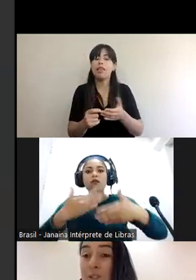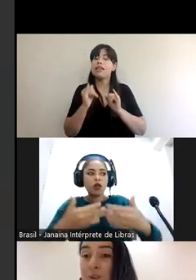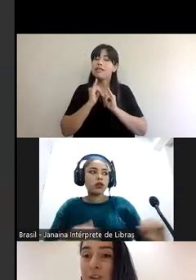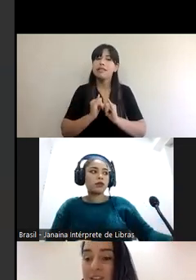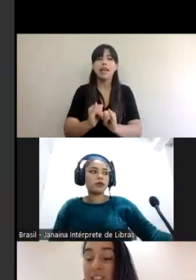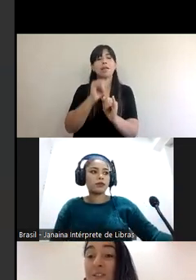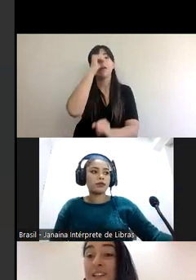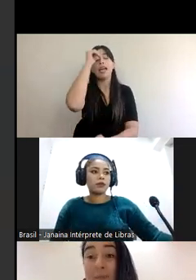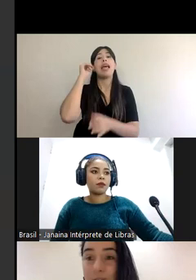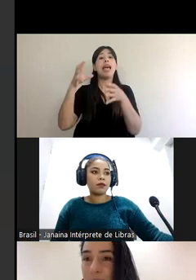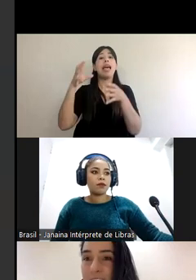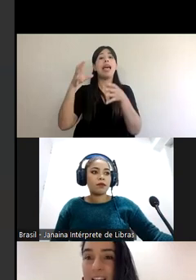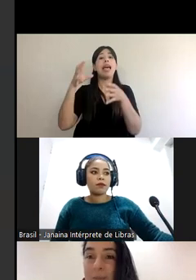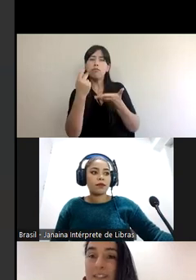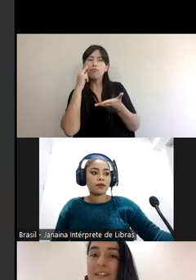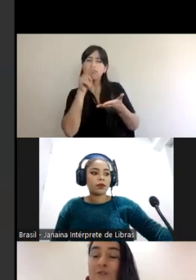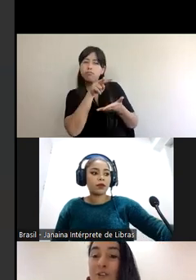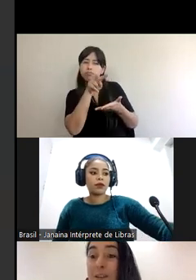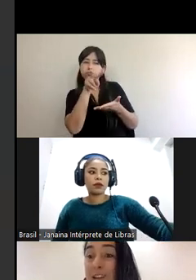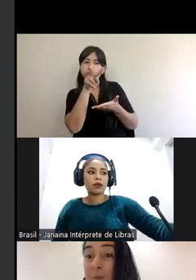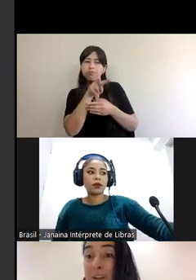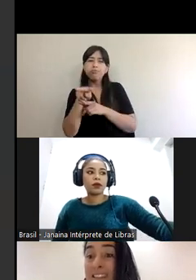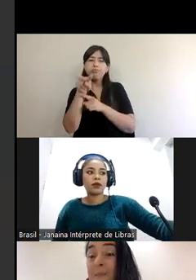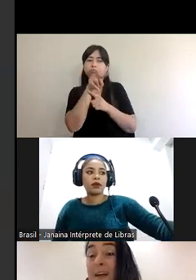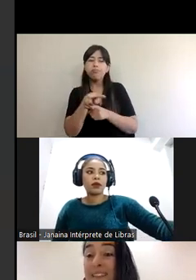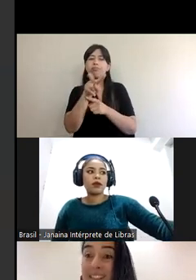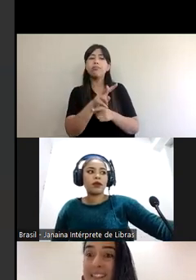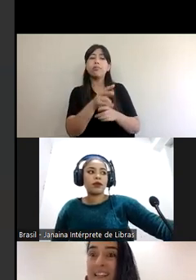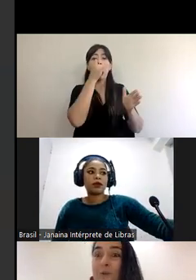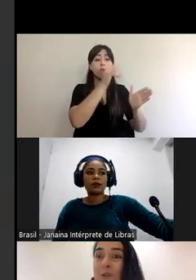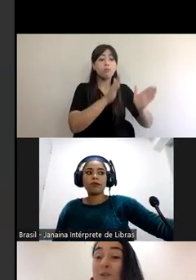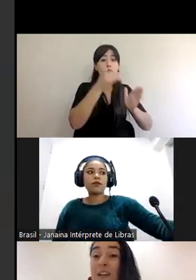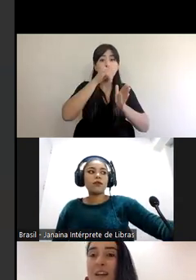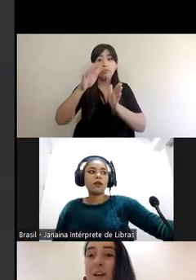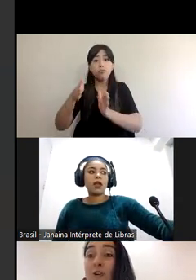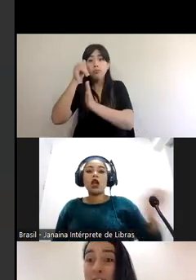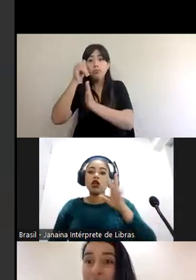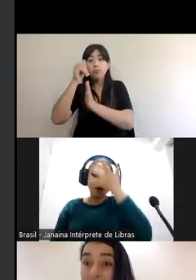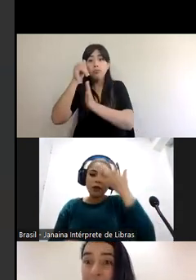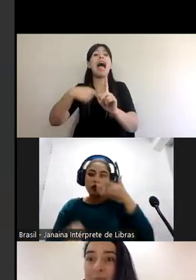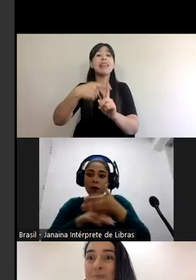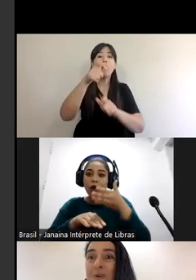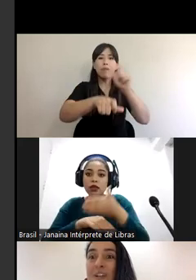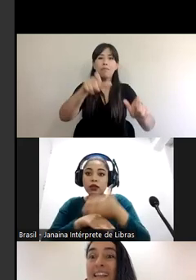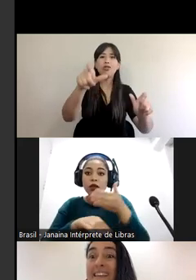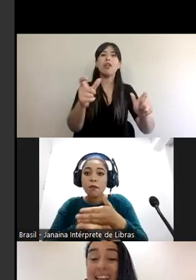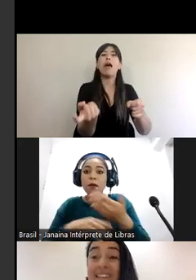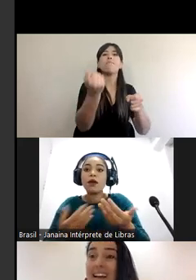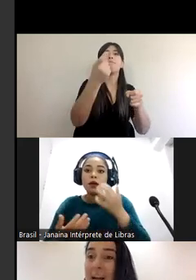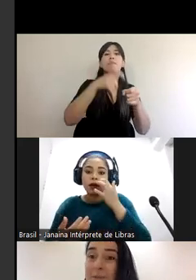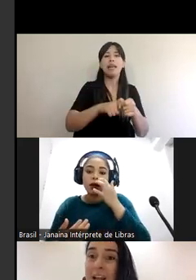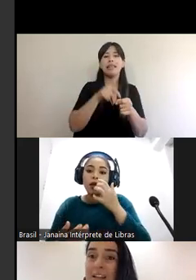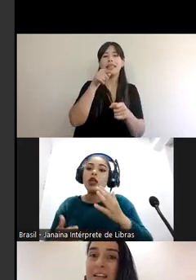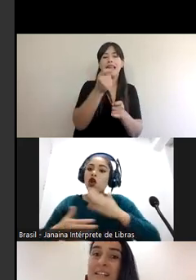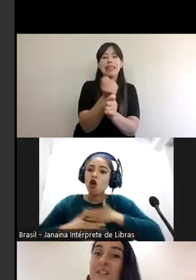de evaluación iba haciendo seguimiento a todas las etapas, no solamente a los participantes que se incluyen o que gozaron un poco del taller y de